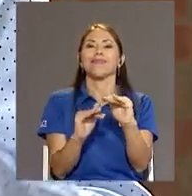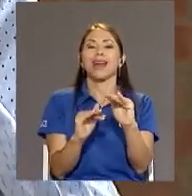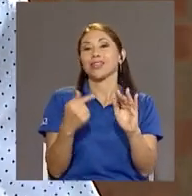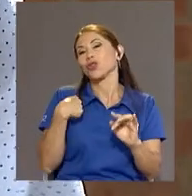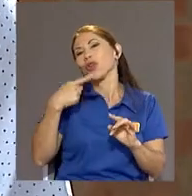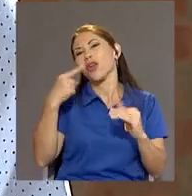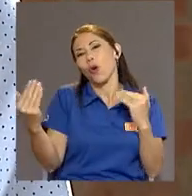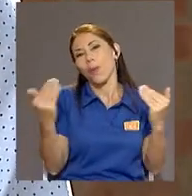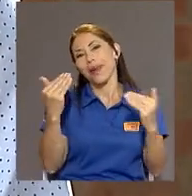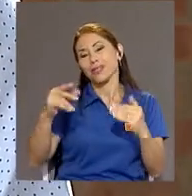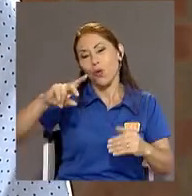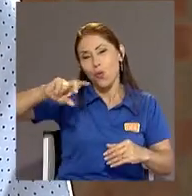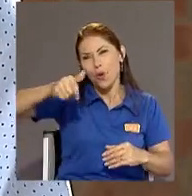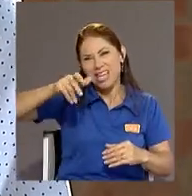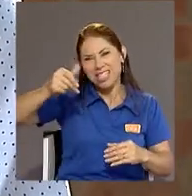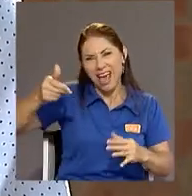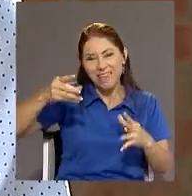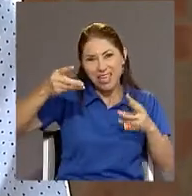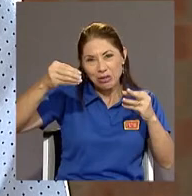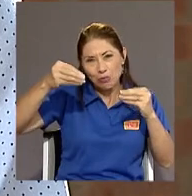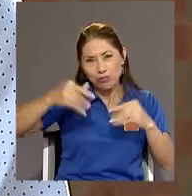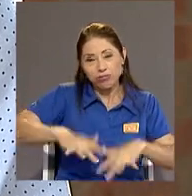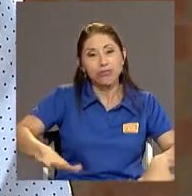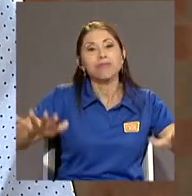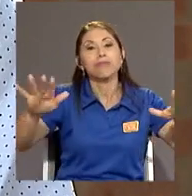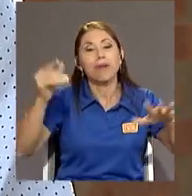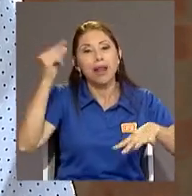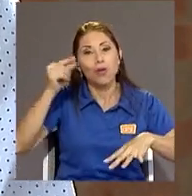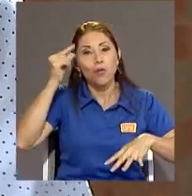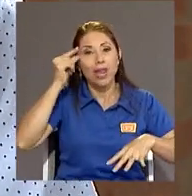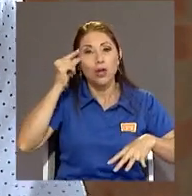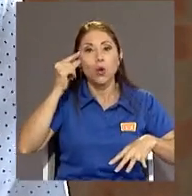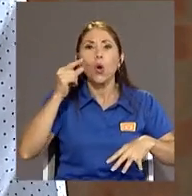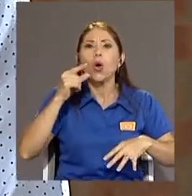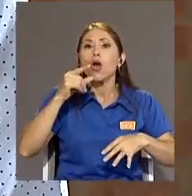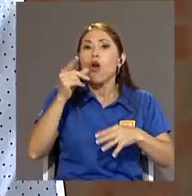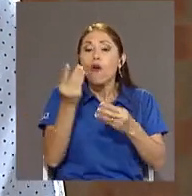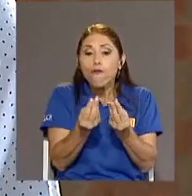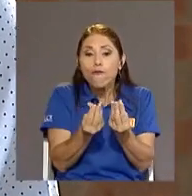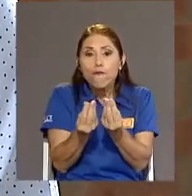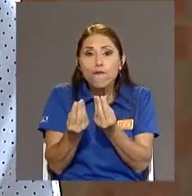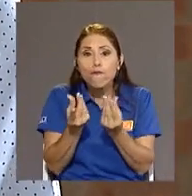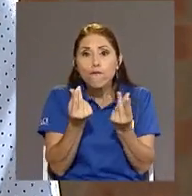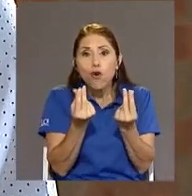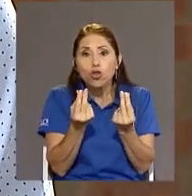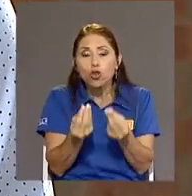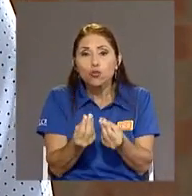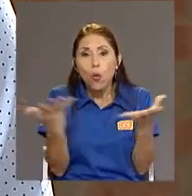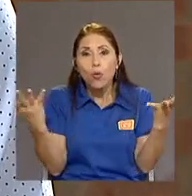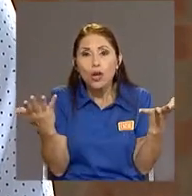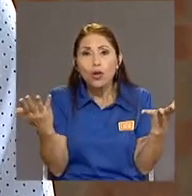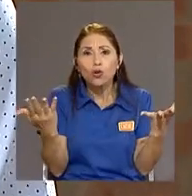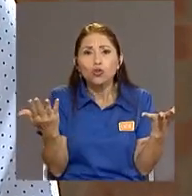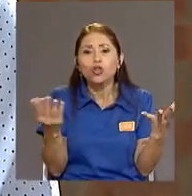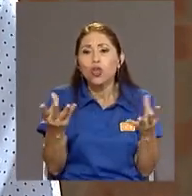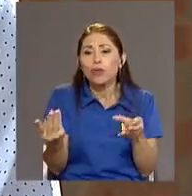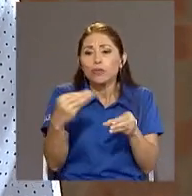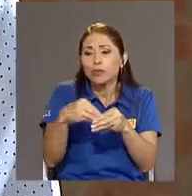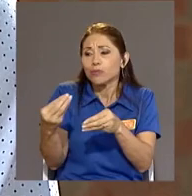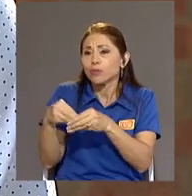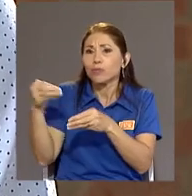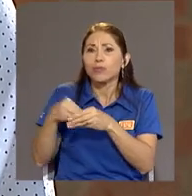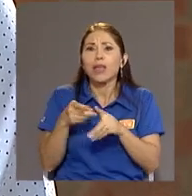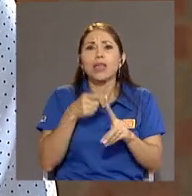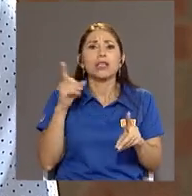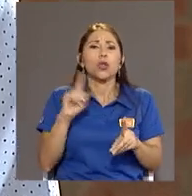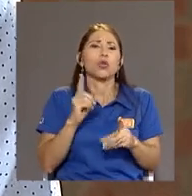La composición de los presupuestos públicos es sumamente amplia, pero por ejemplo, se financia a través de 2 fuentes. Fuente que se le